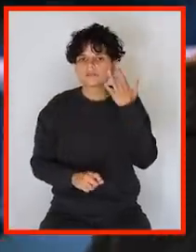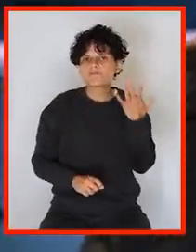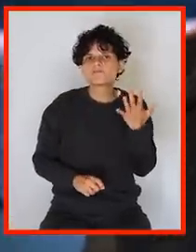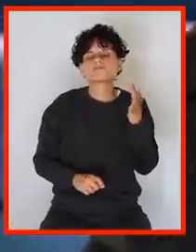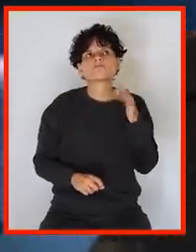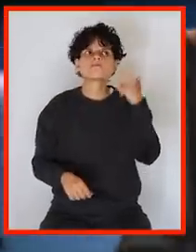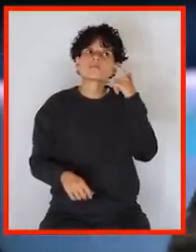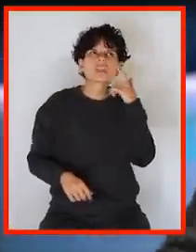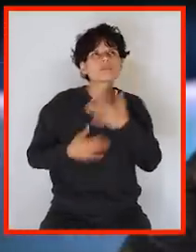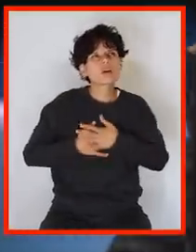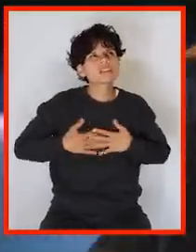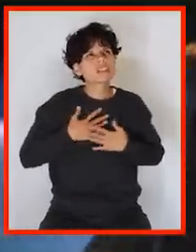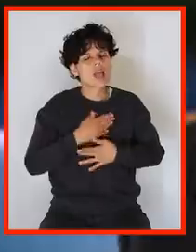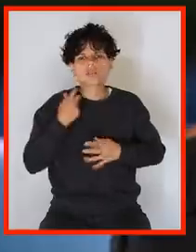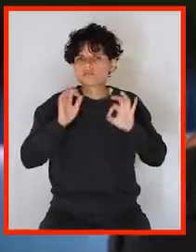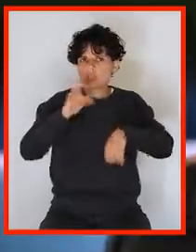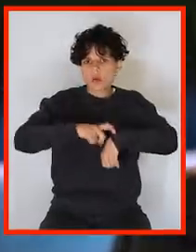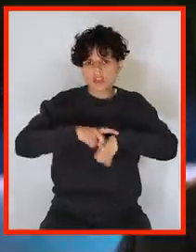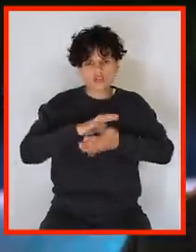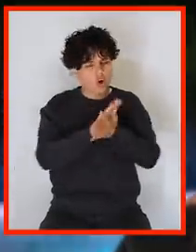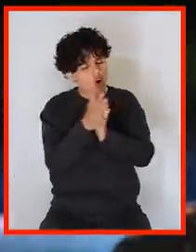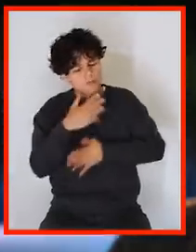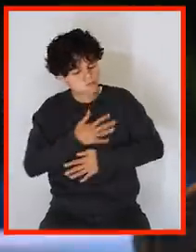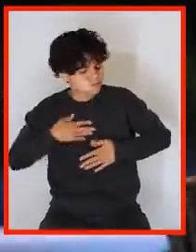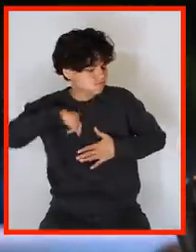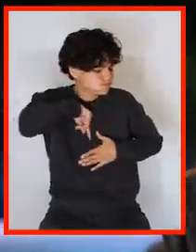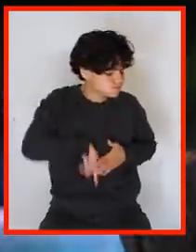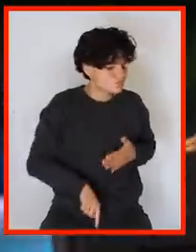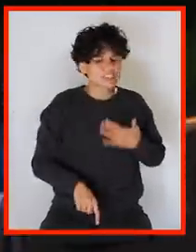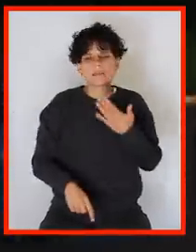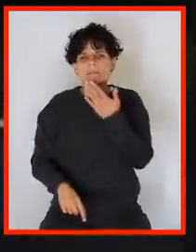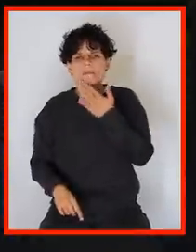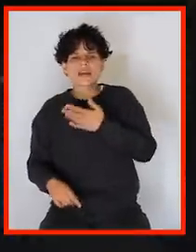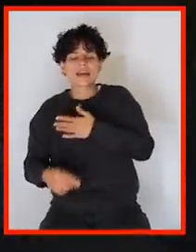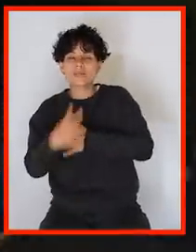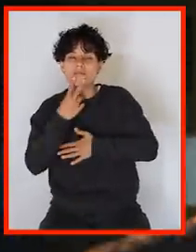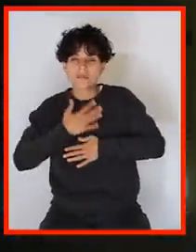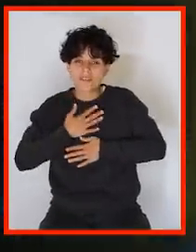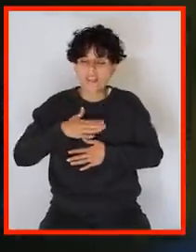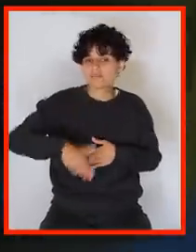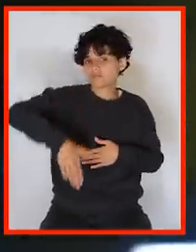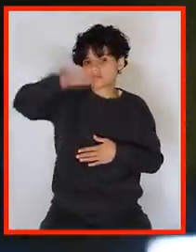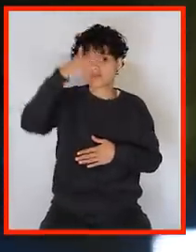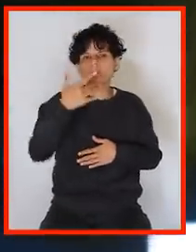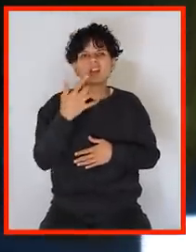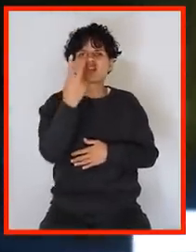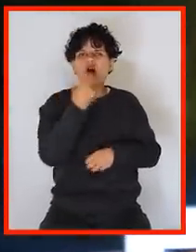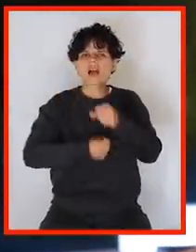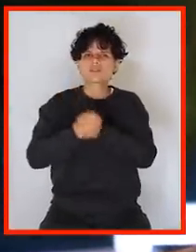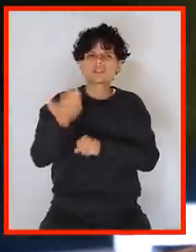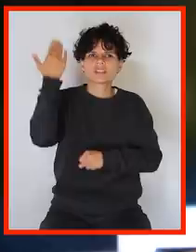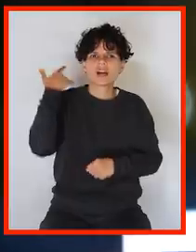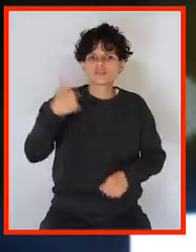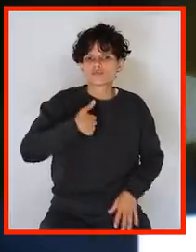Y la cosa es que empecé a escribir como todo lo que yo sentía en el momento. Todo lo que sentía durante toda mi vida. Porque